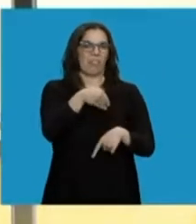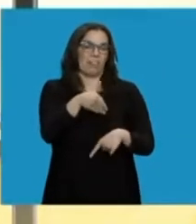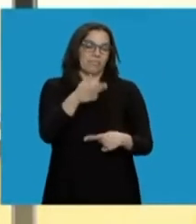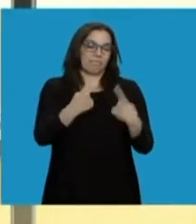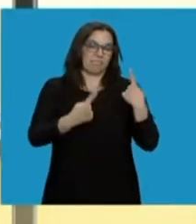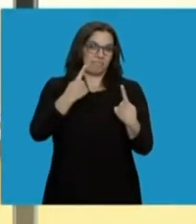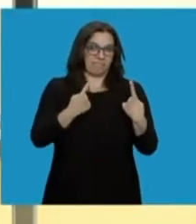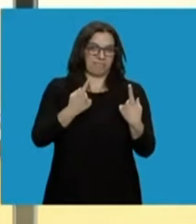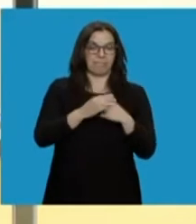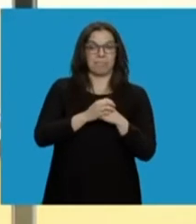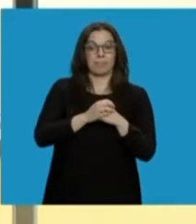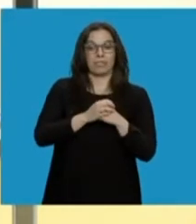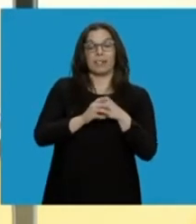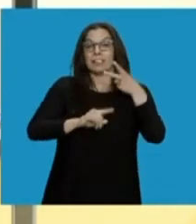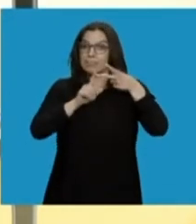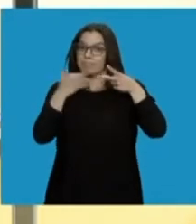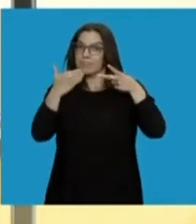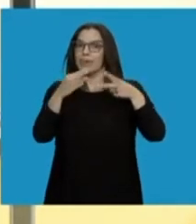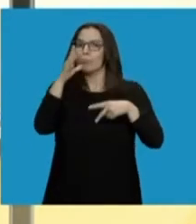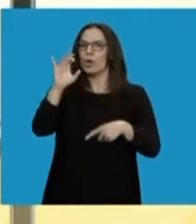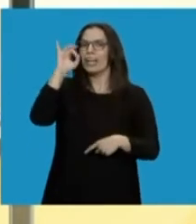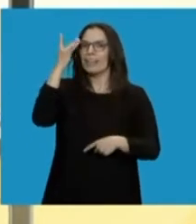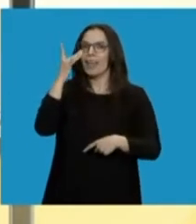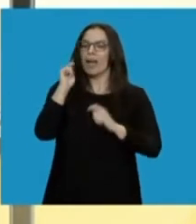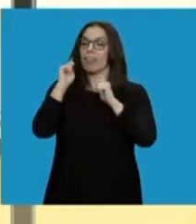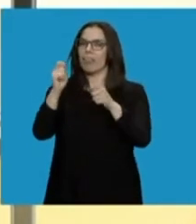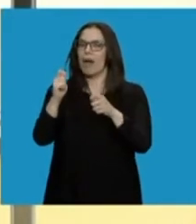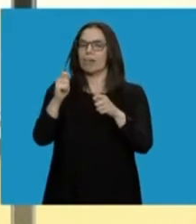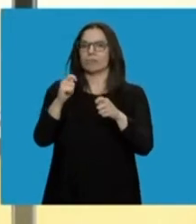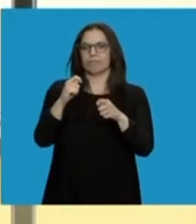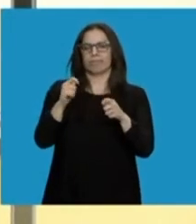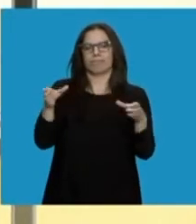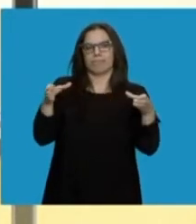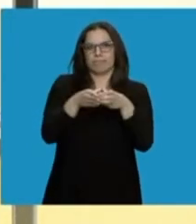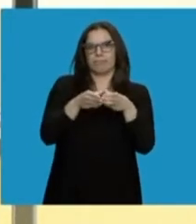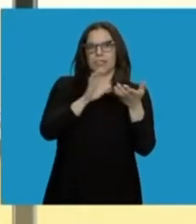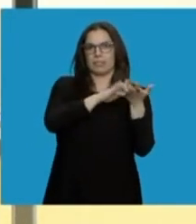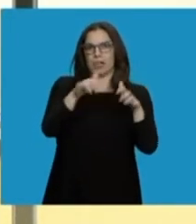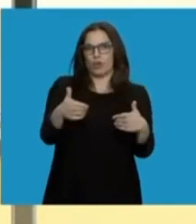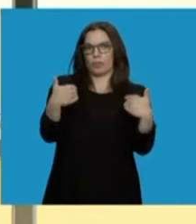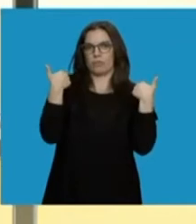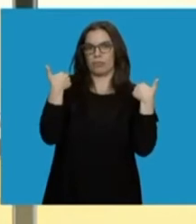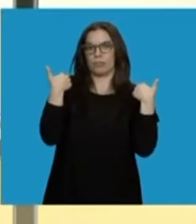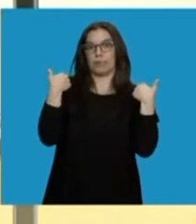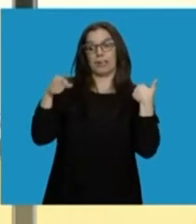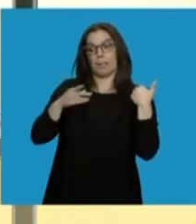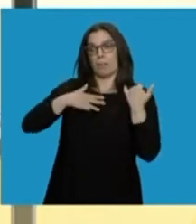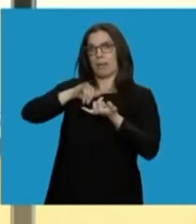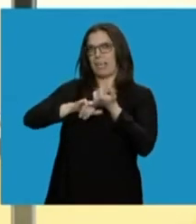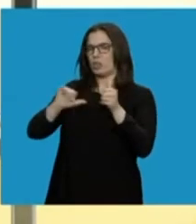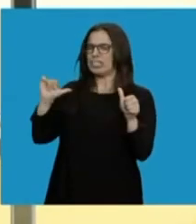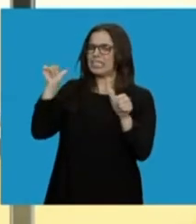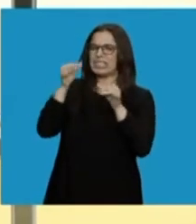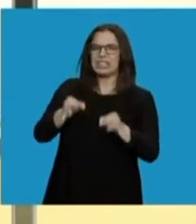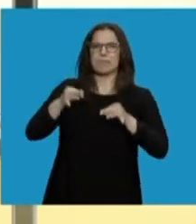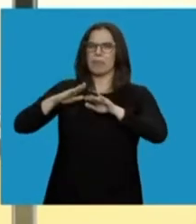razón es porque la iniciativa parte de la Junta, una institución a la que siempre, siempre, siempre fue fiel,